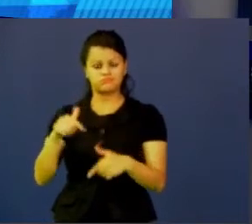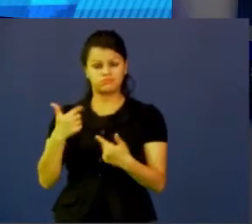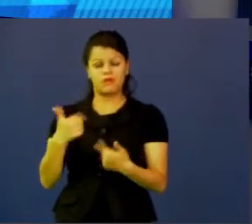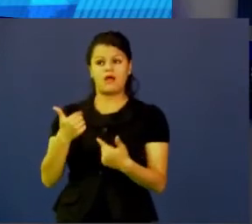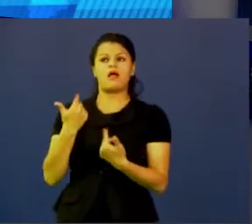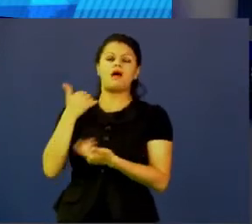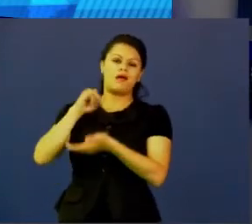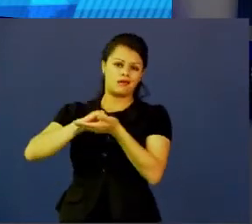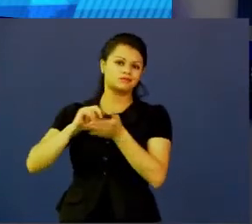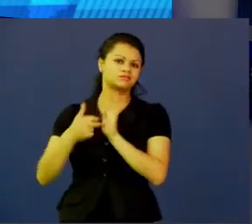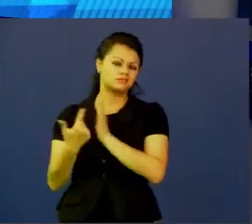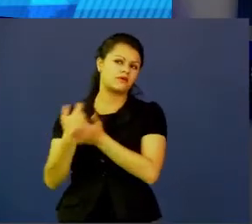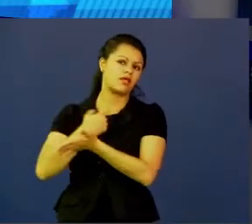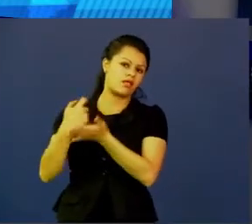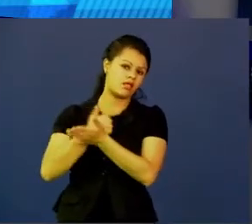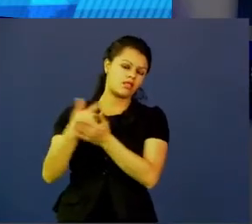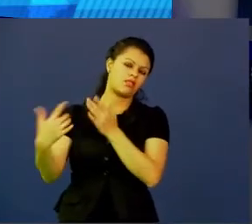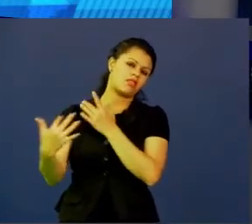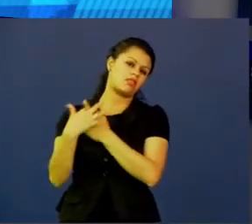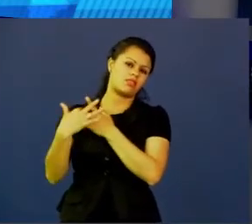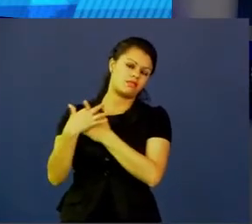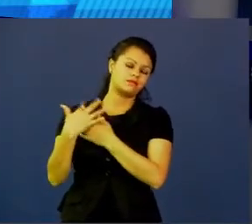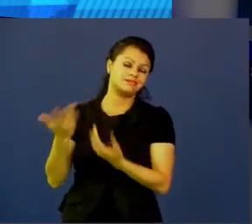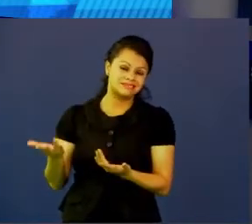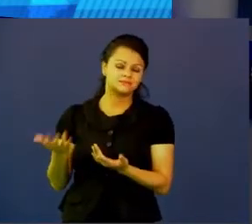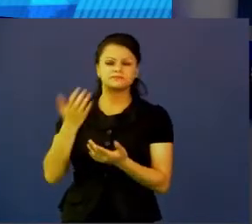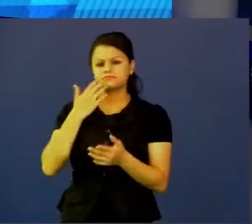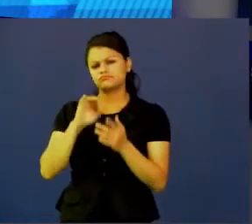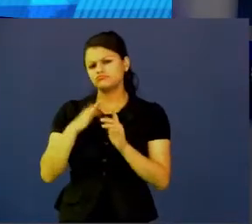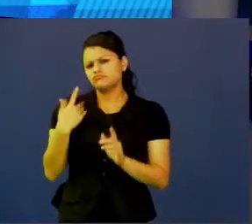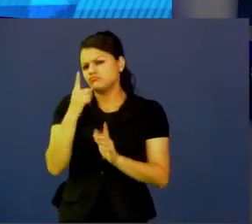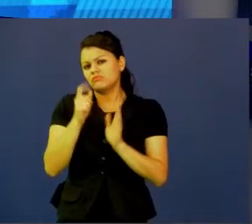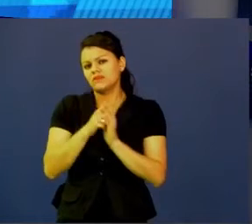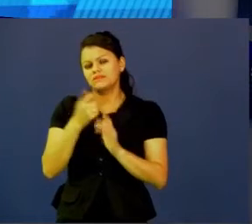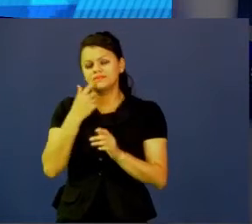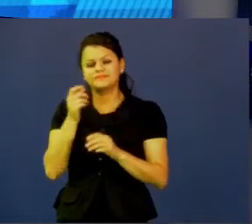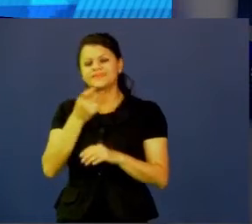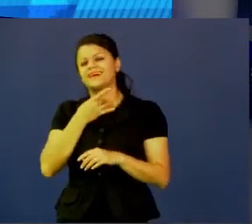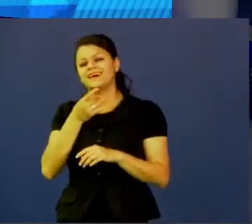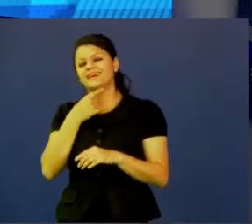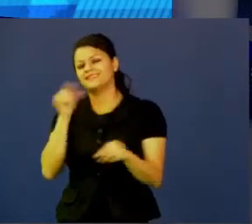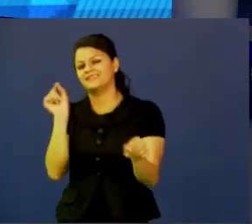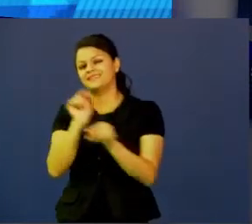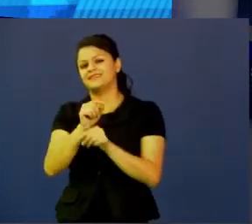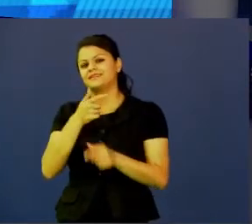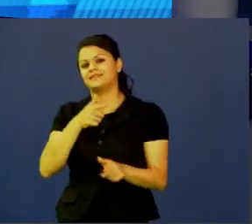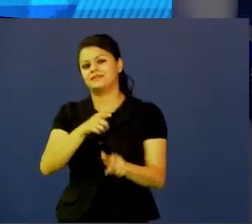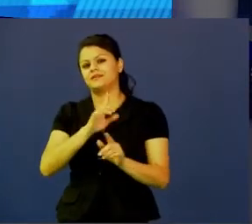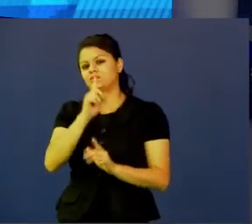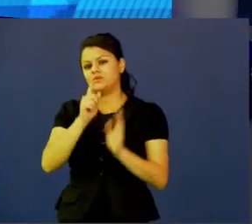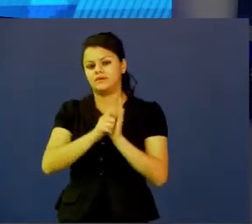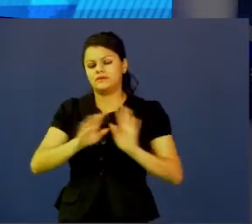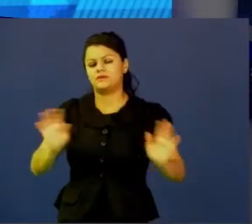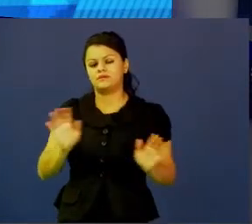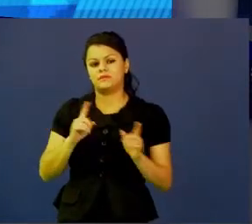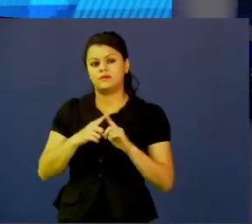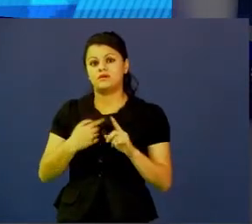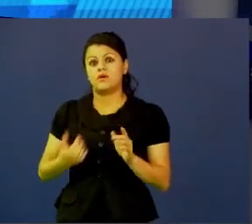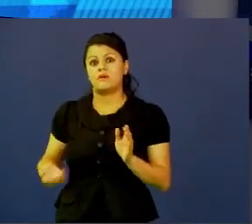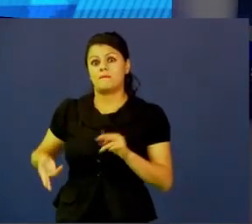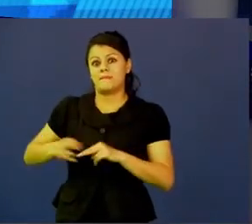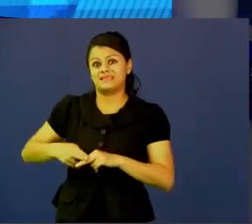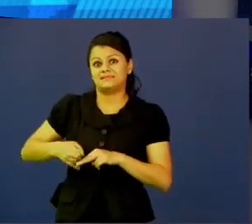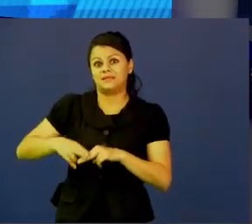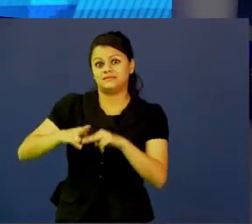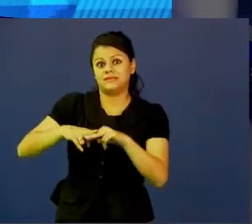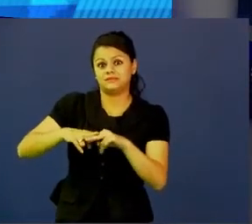Yo me puedo burlar de ti una vez, pero si yo no tengo la intención de dañarte, de herirte, pues eso no se constituye como el ciberacoso. Que